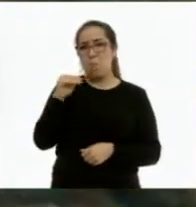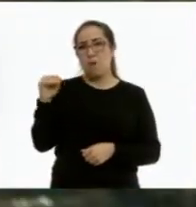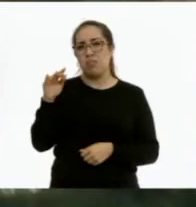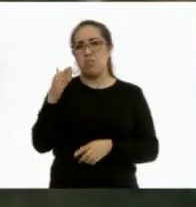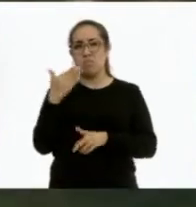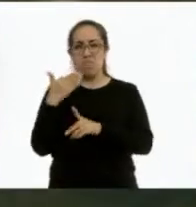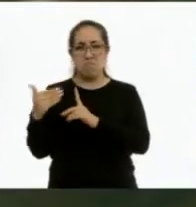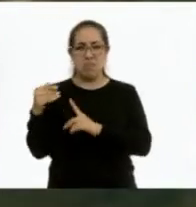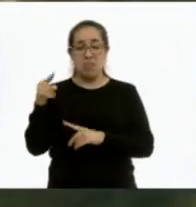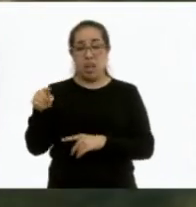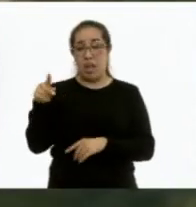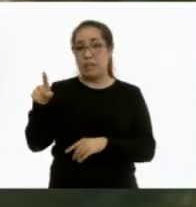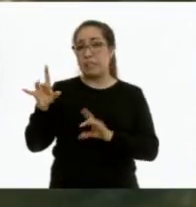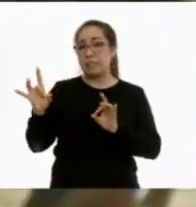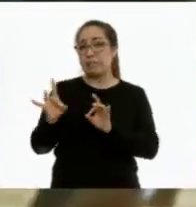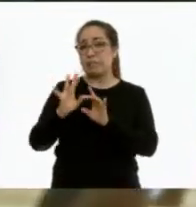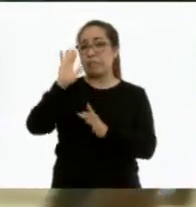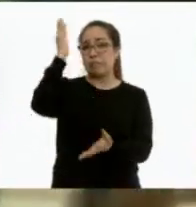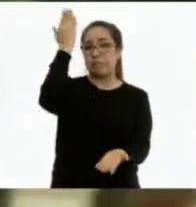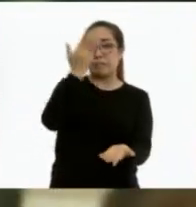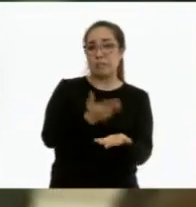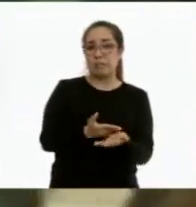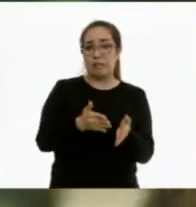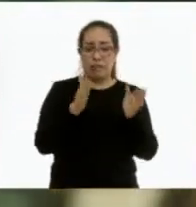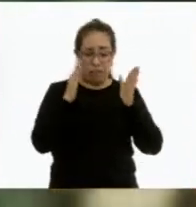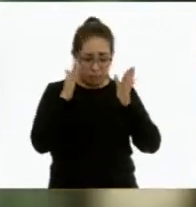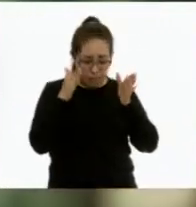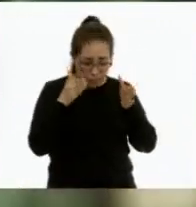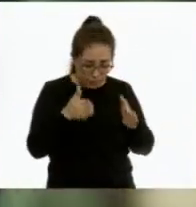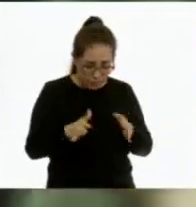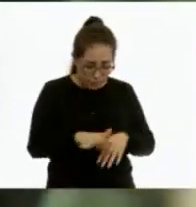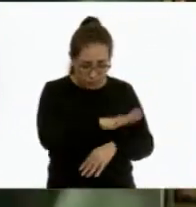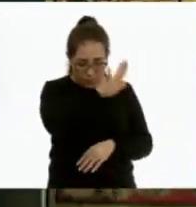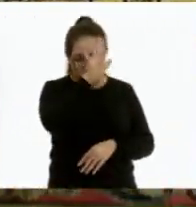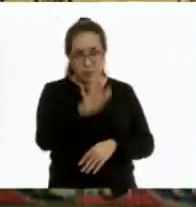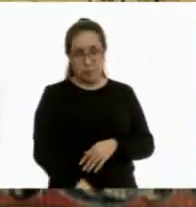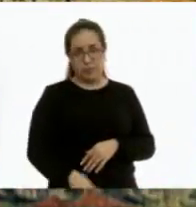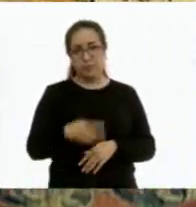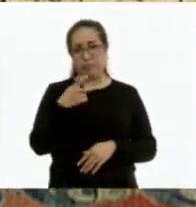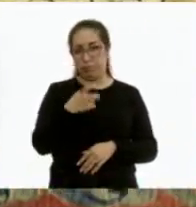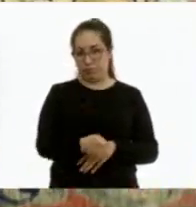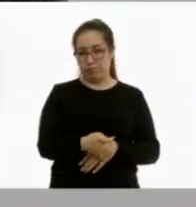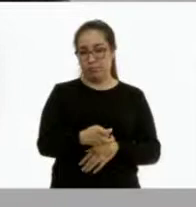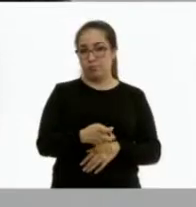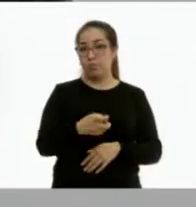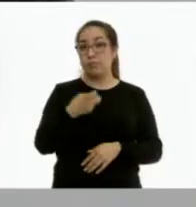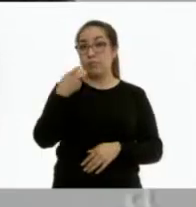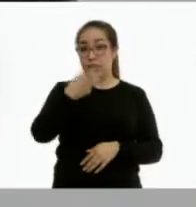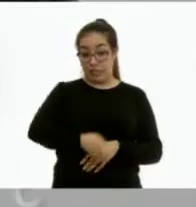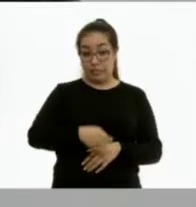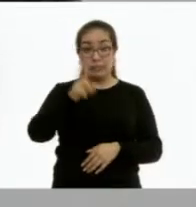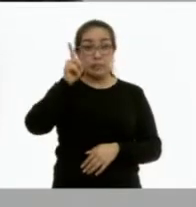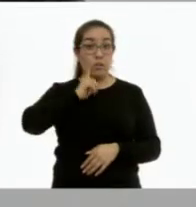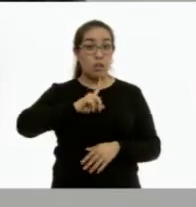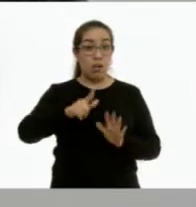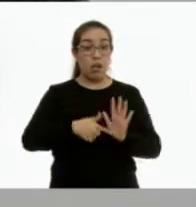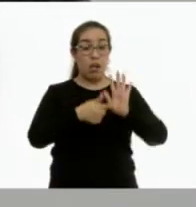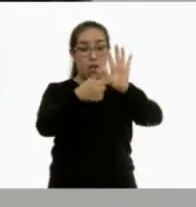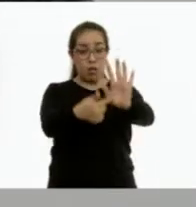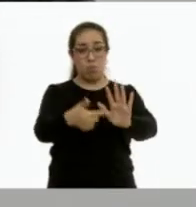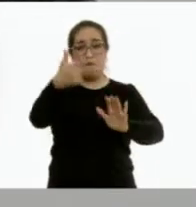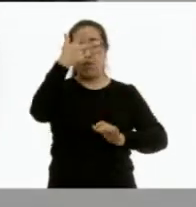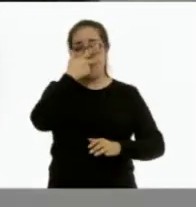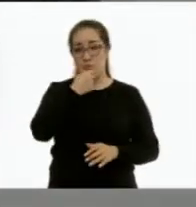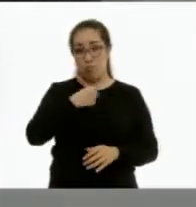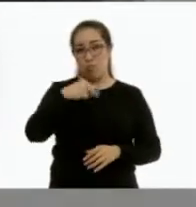una caída y quedó sepultada en el lodo con el rostro hacia el suelo. En los libros, esta mujer es recordada como